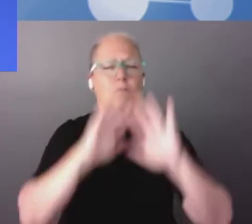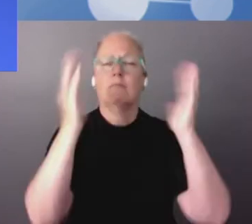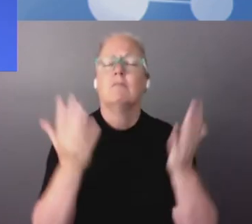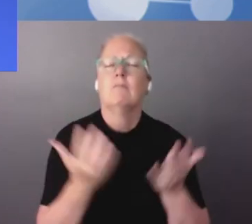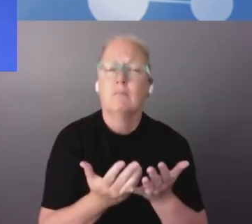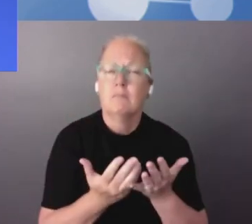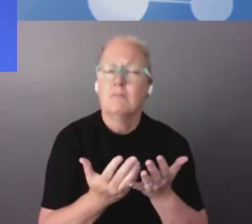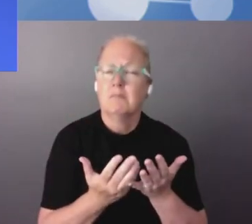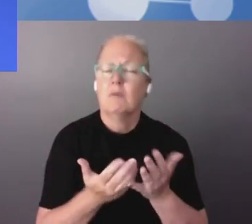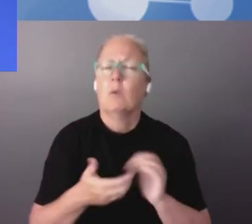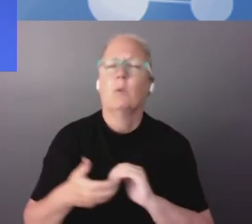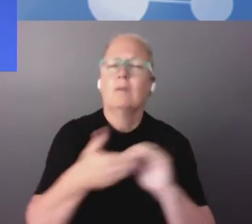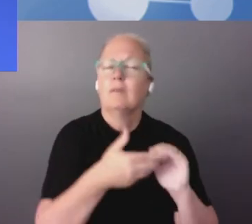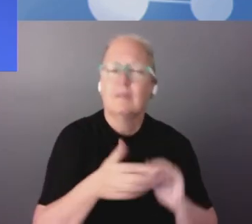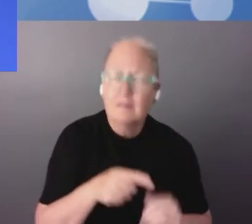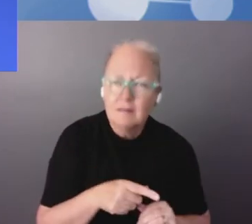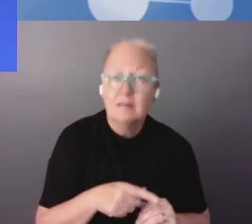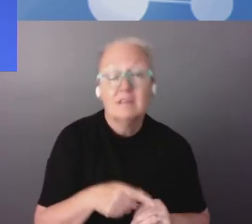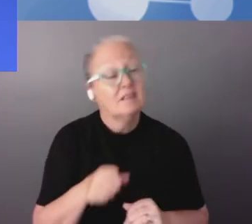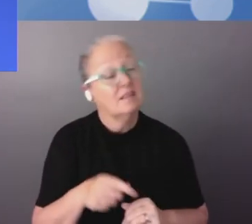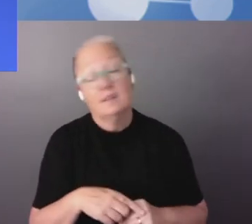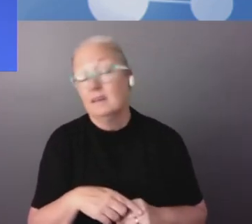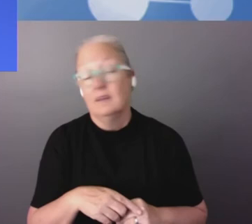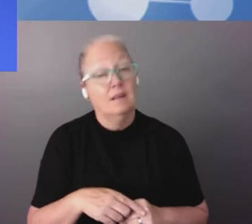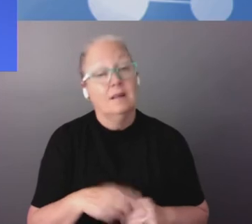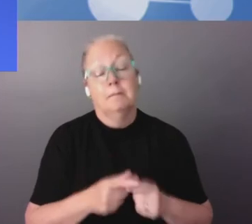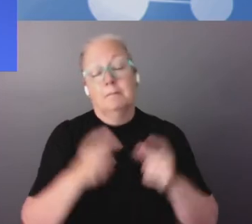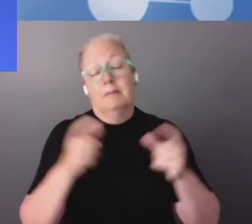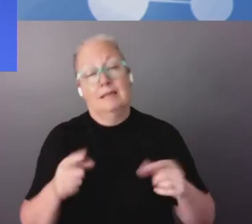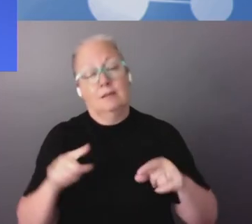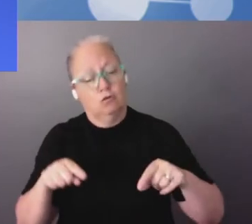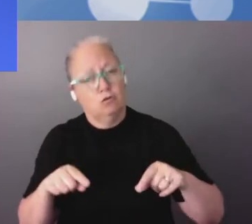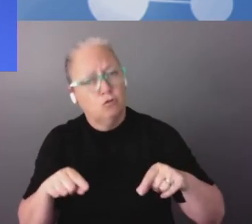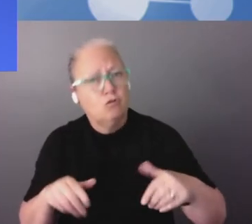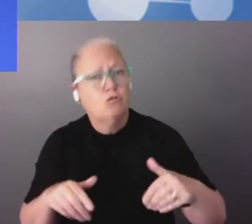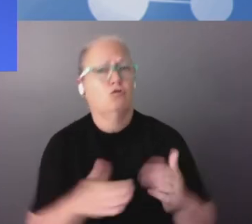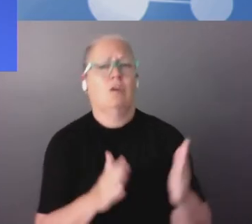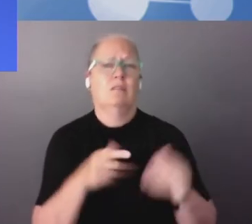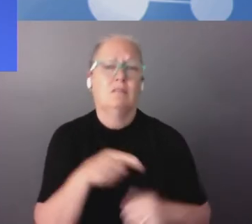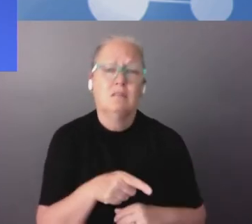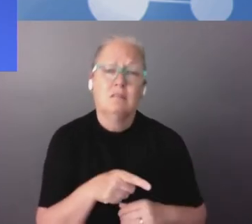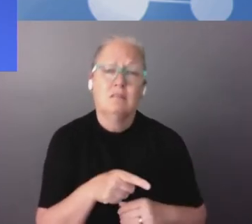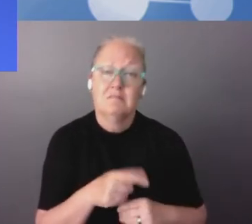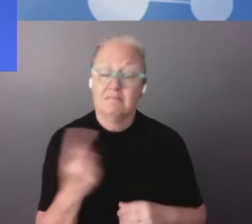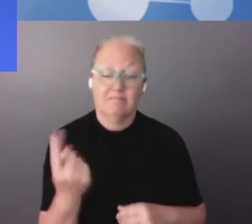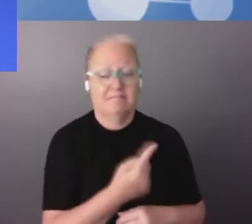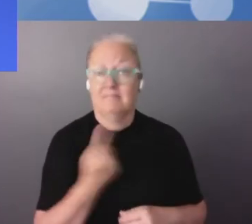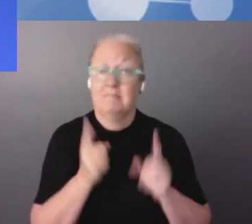Es un reto del siglo XXI, un reto al que podemos hacer frente uniendo